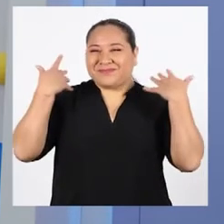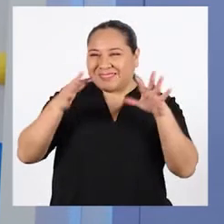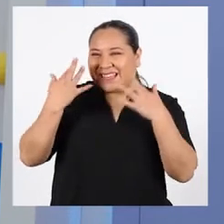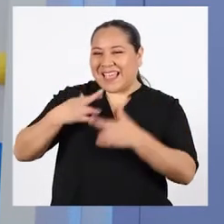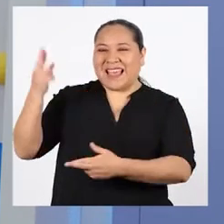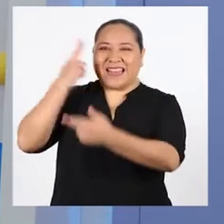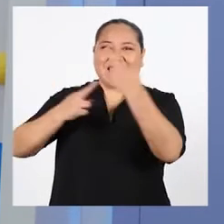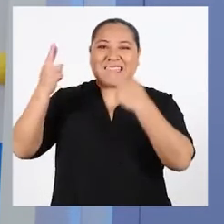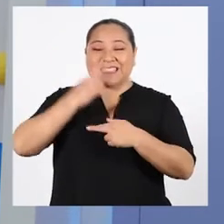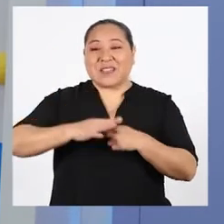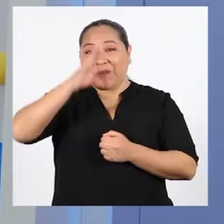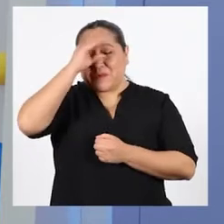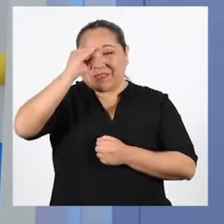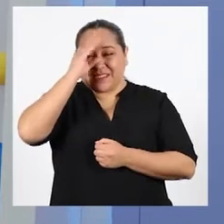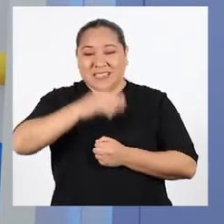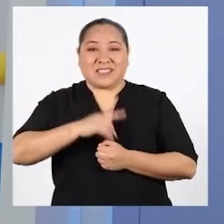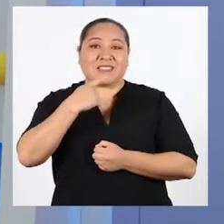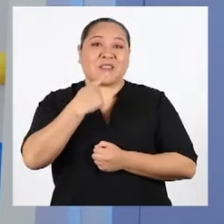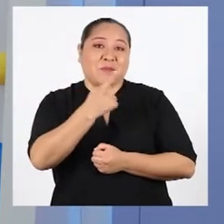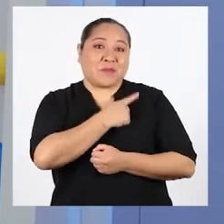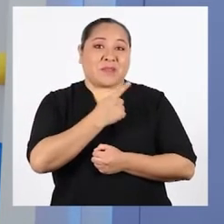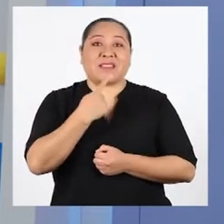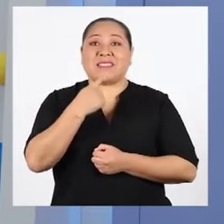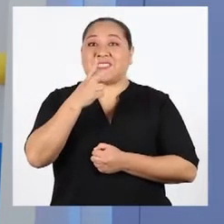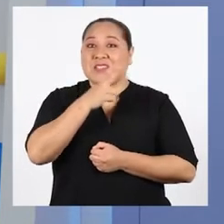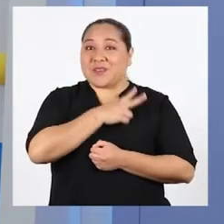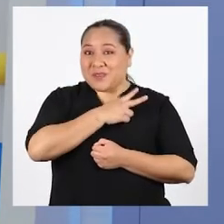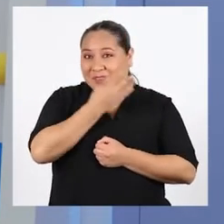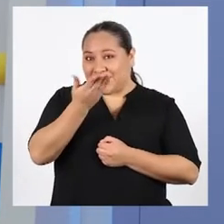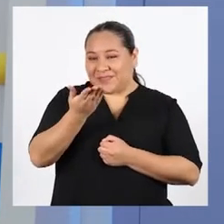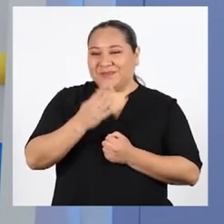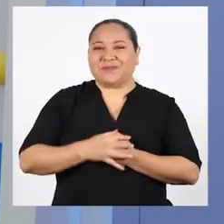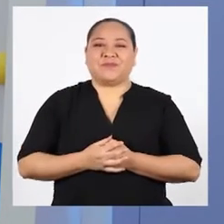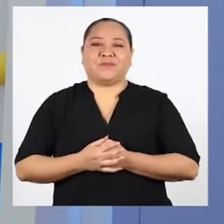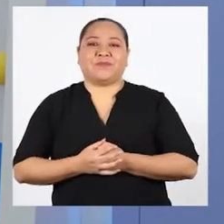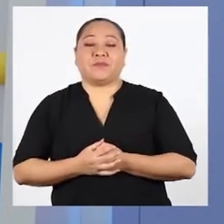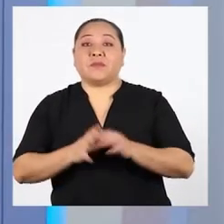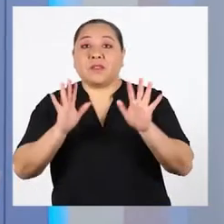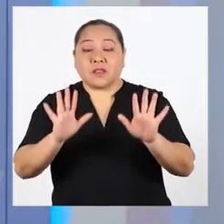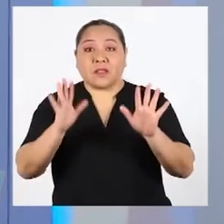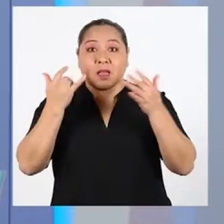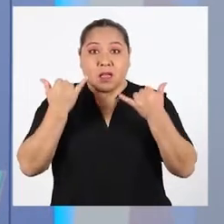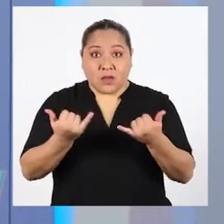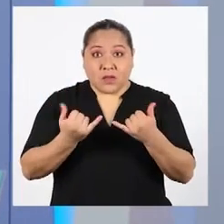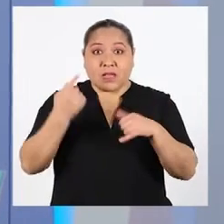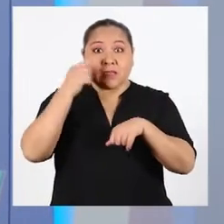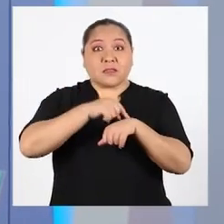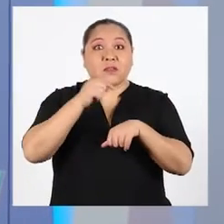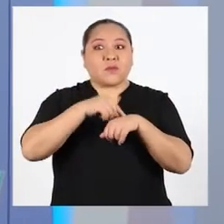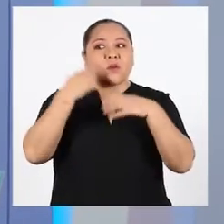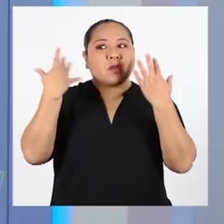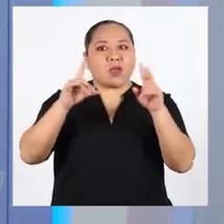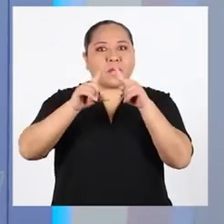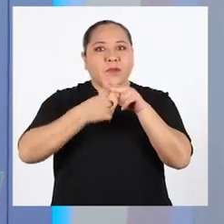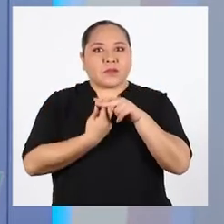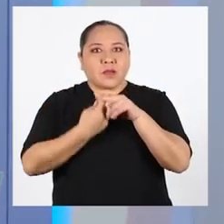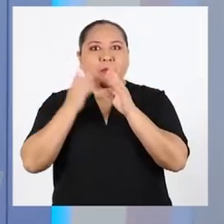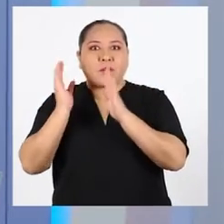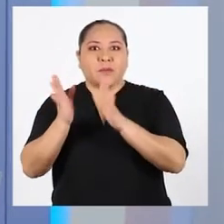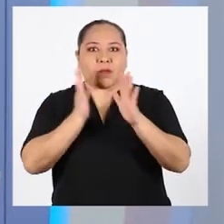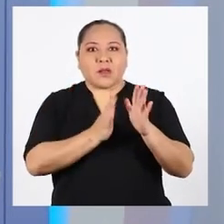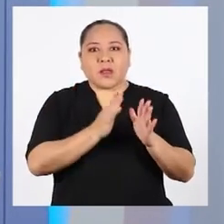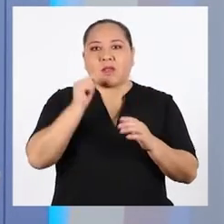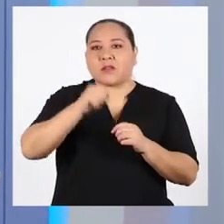Y estamos de vuelta, chicas y chicos de primero y segundo de secundaria. Y ahora es momento de empezar a